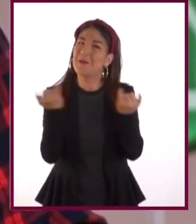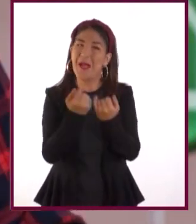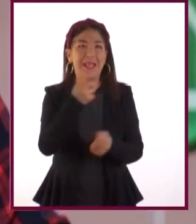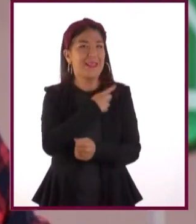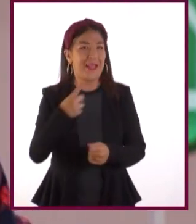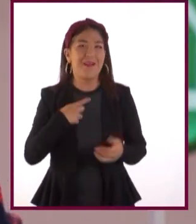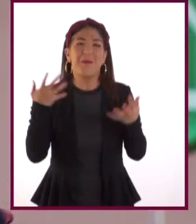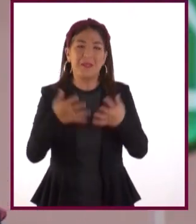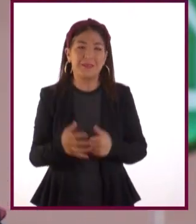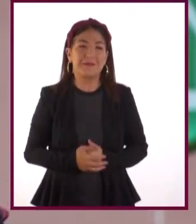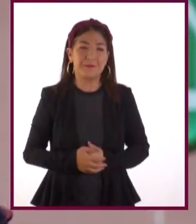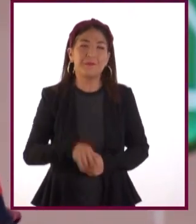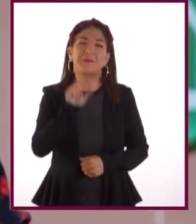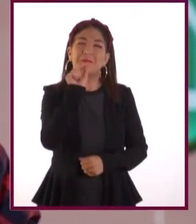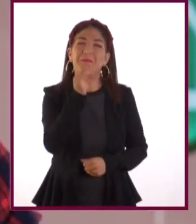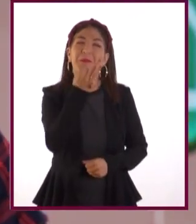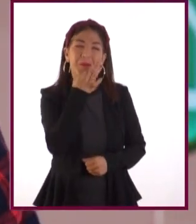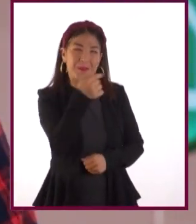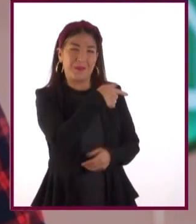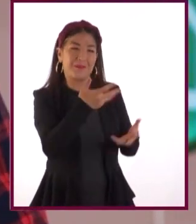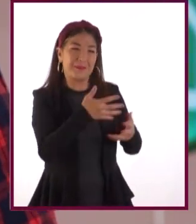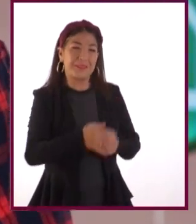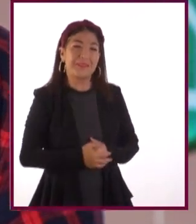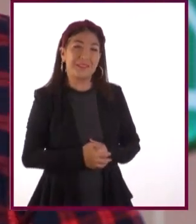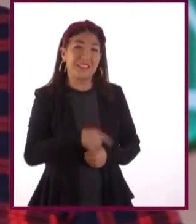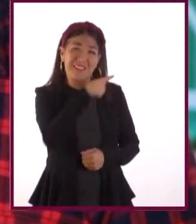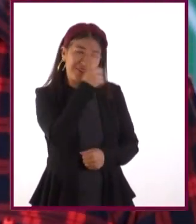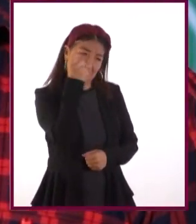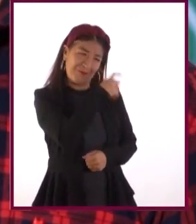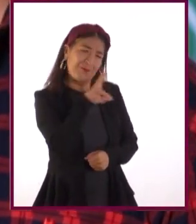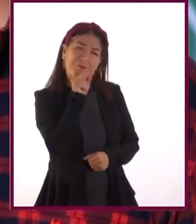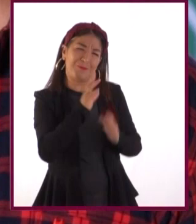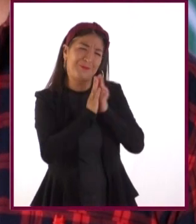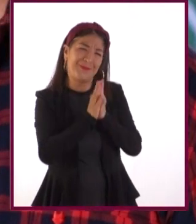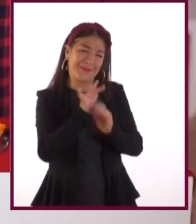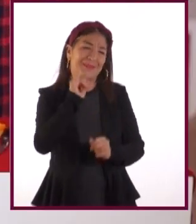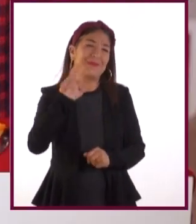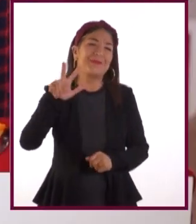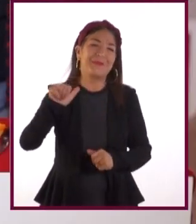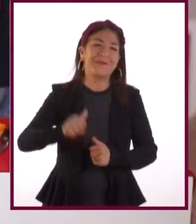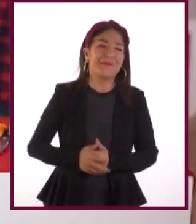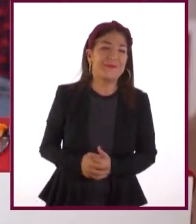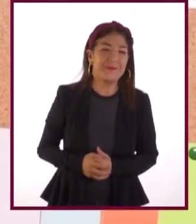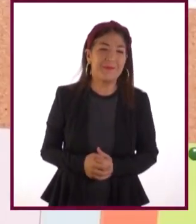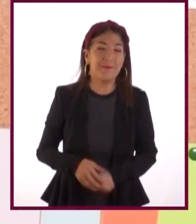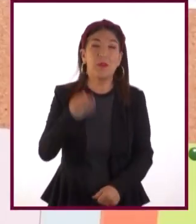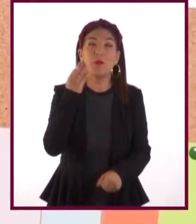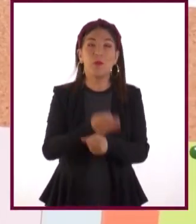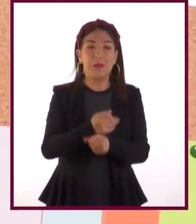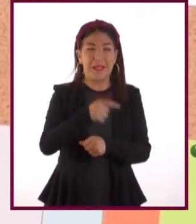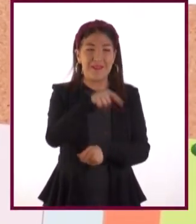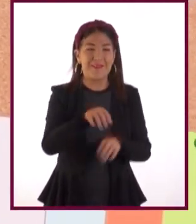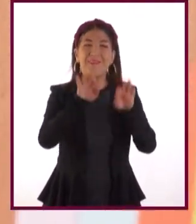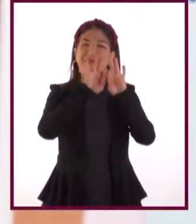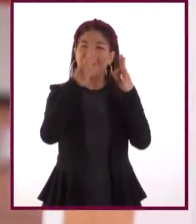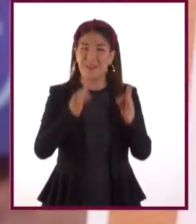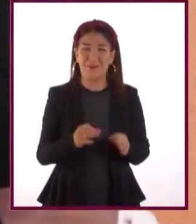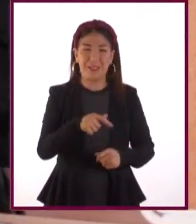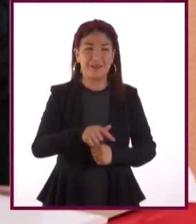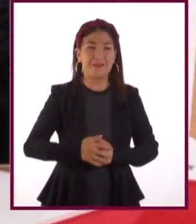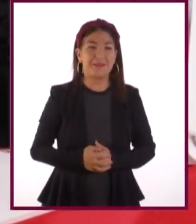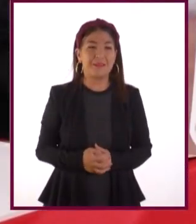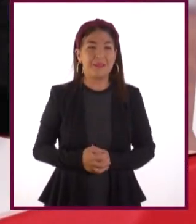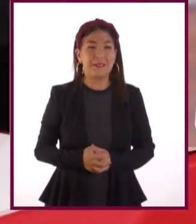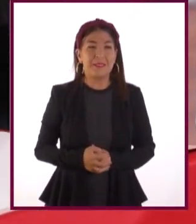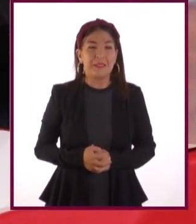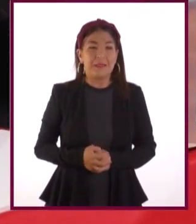la figura que yo debería reproducir. Vamos en unos minutos, Dimara, no me lo pongas muy difícil, ¿eh? Va. Voy a construir esta